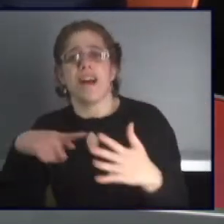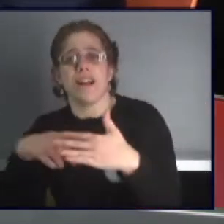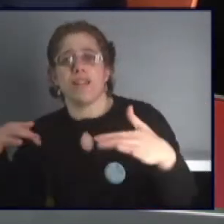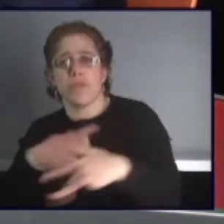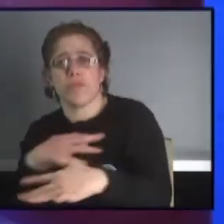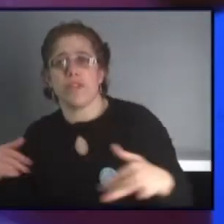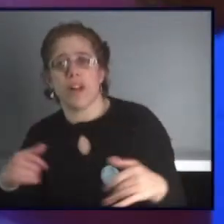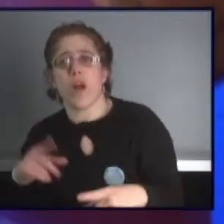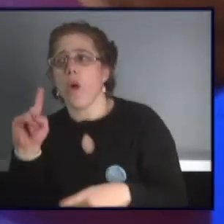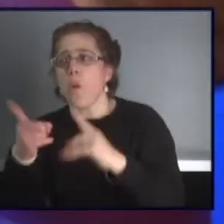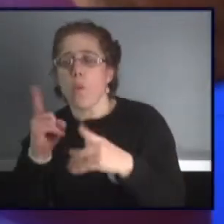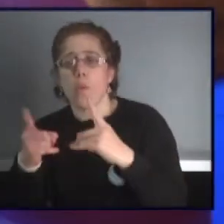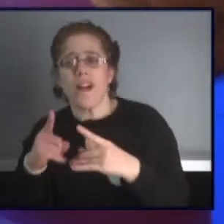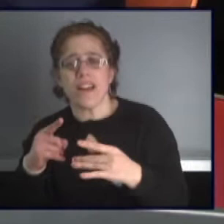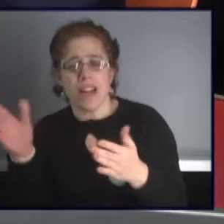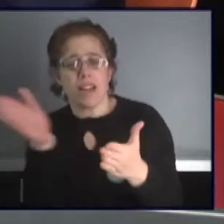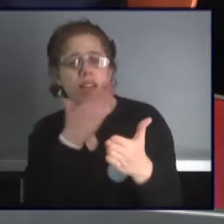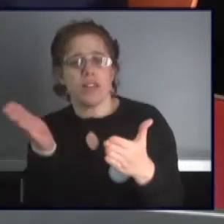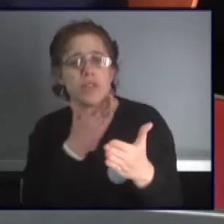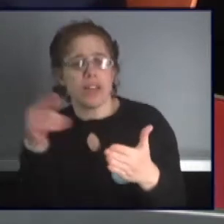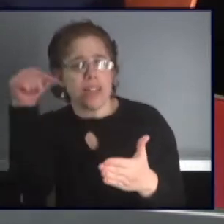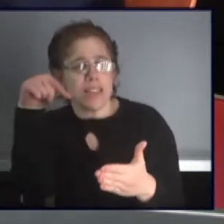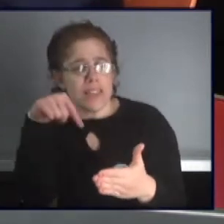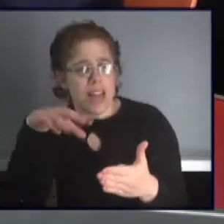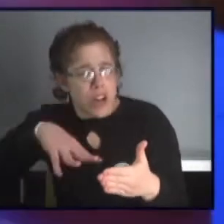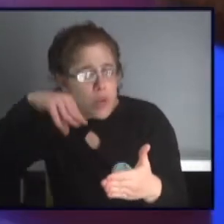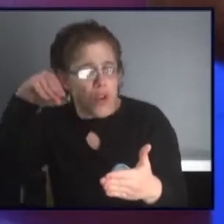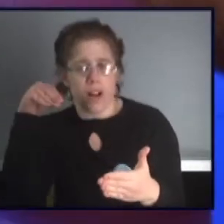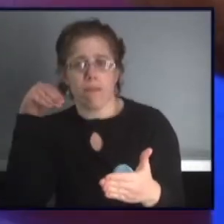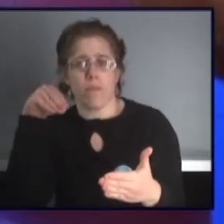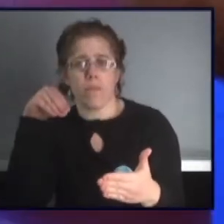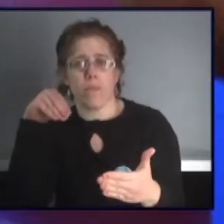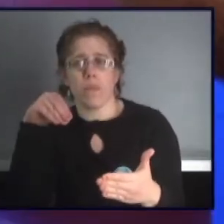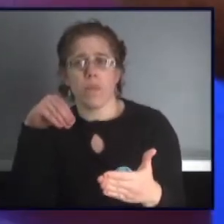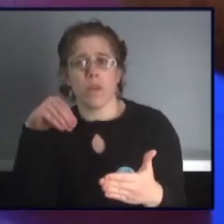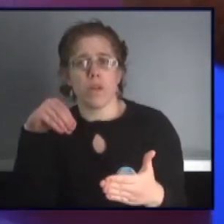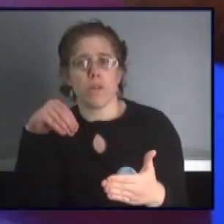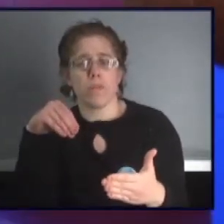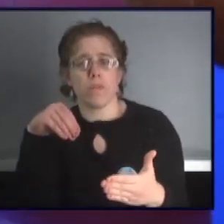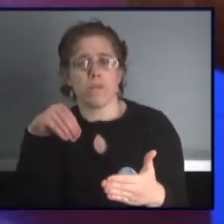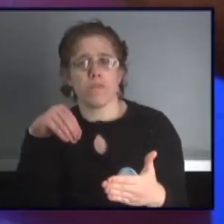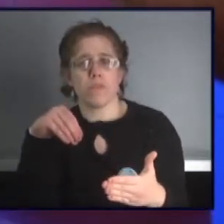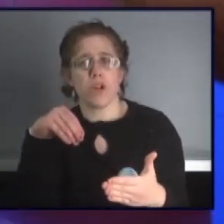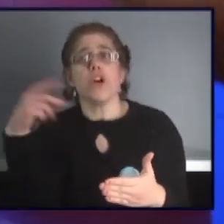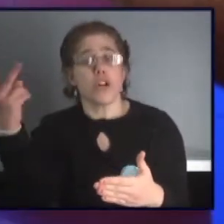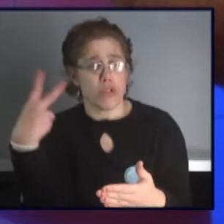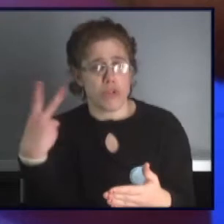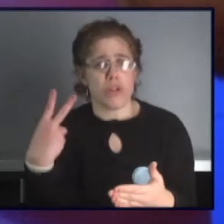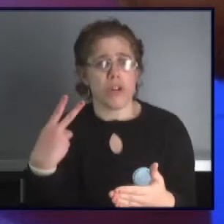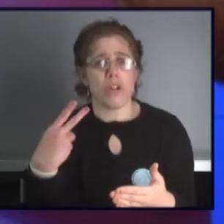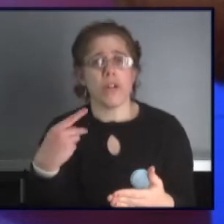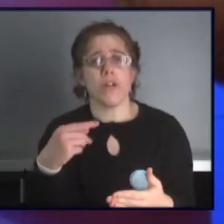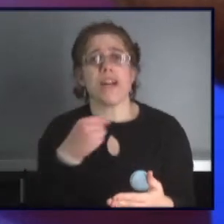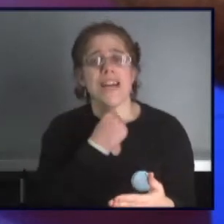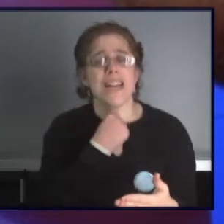cuál es su lectura de esta zona de luján bueno nosotros lo que pretendemos en principio